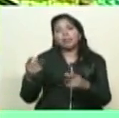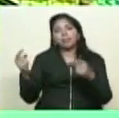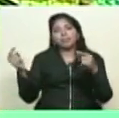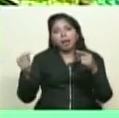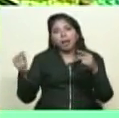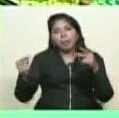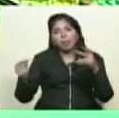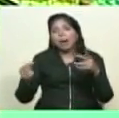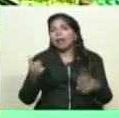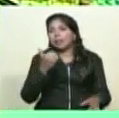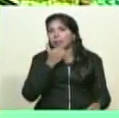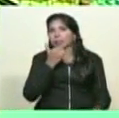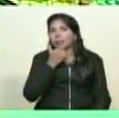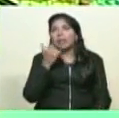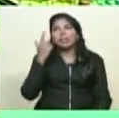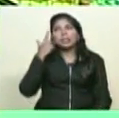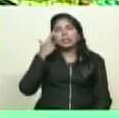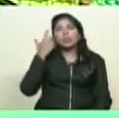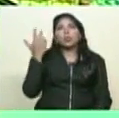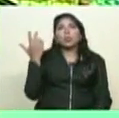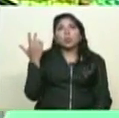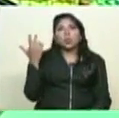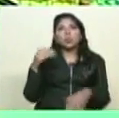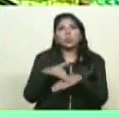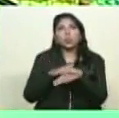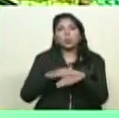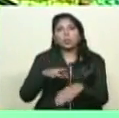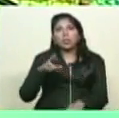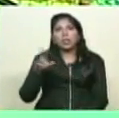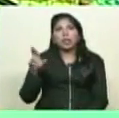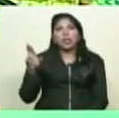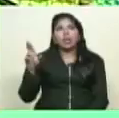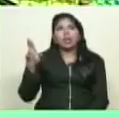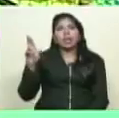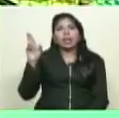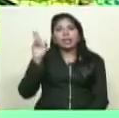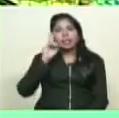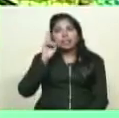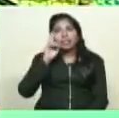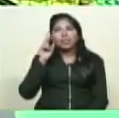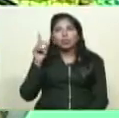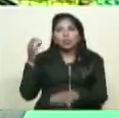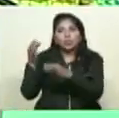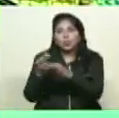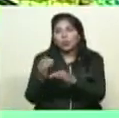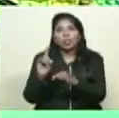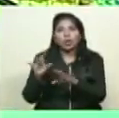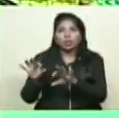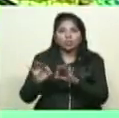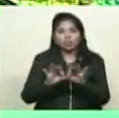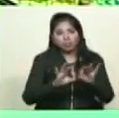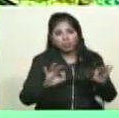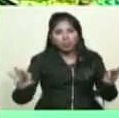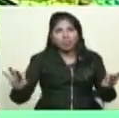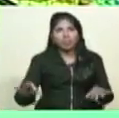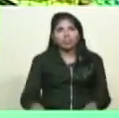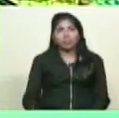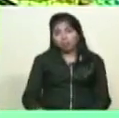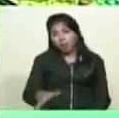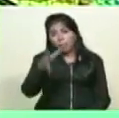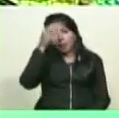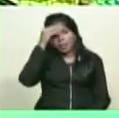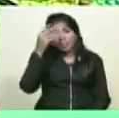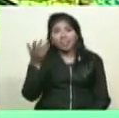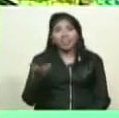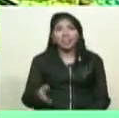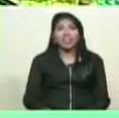cometiendo un error, tiene razón, compadre, la broma no se mete así, se mete así, ¿verdad? Aprende a meterla, ¿no? La